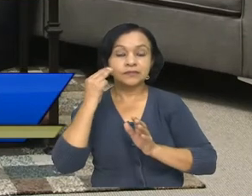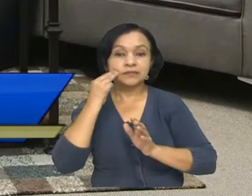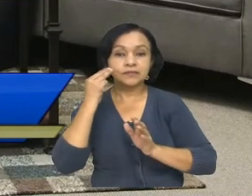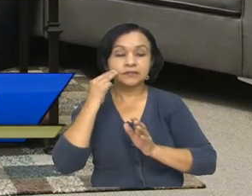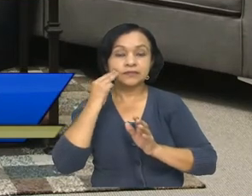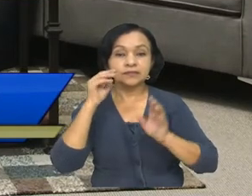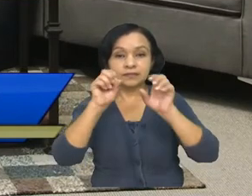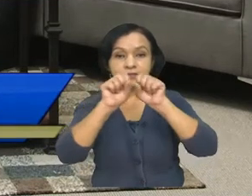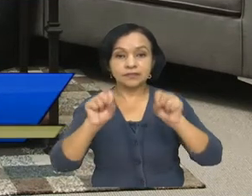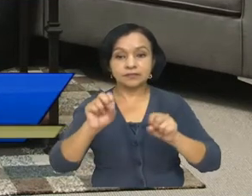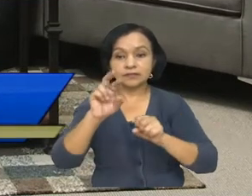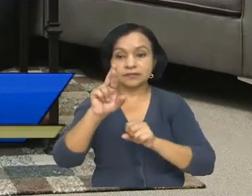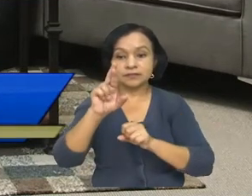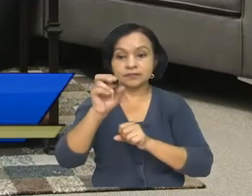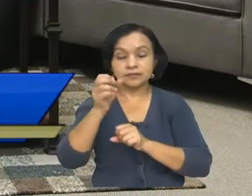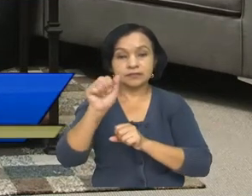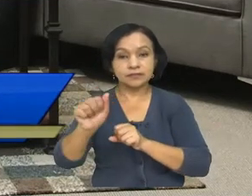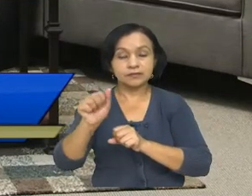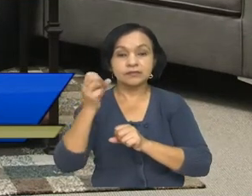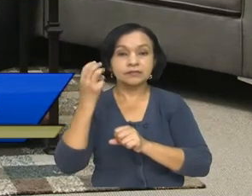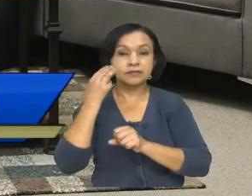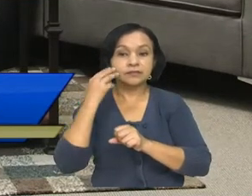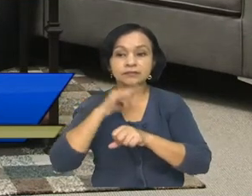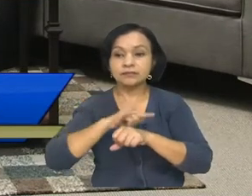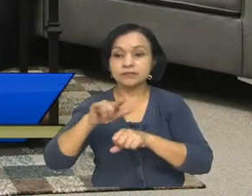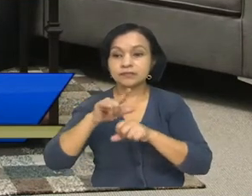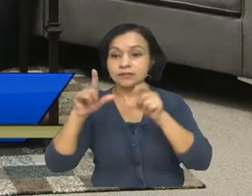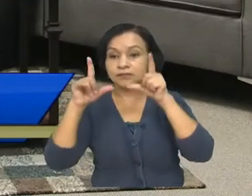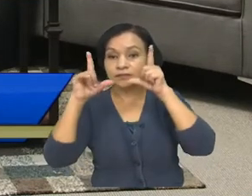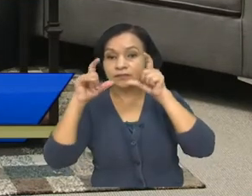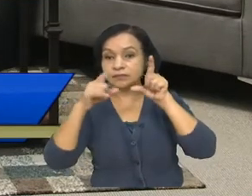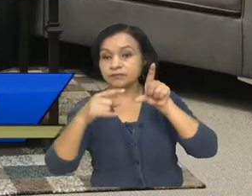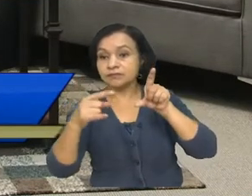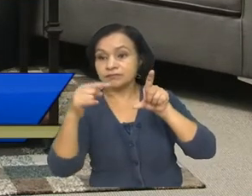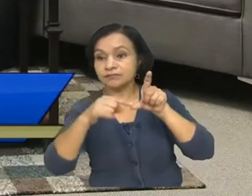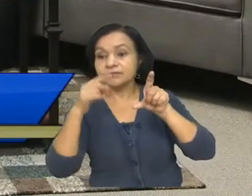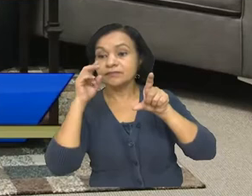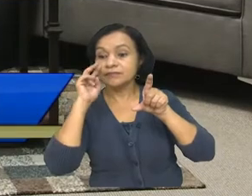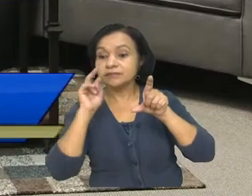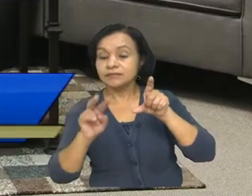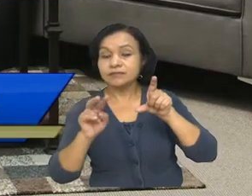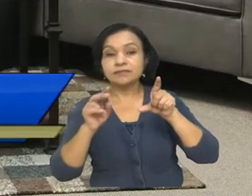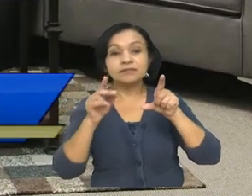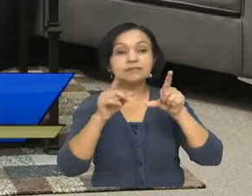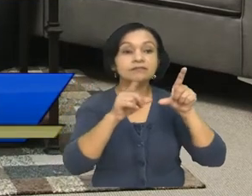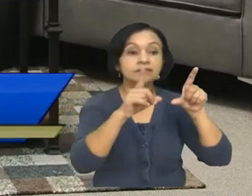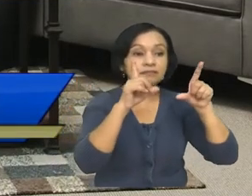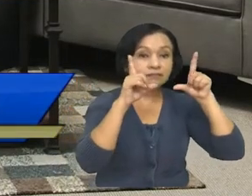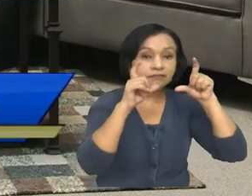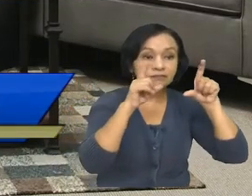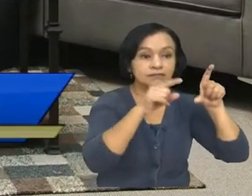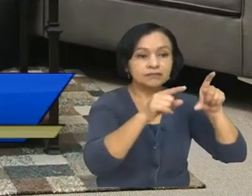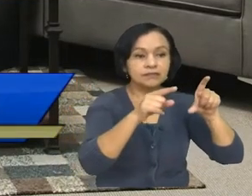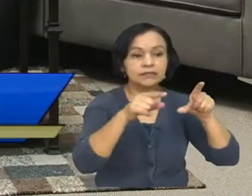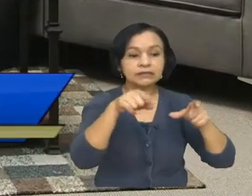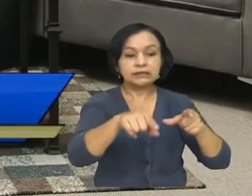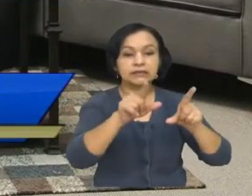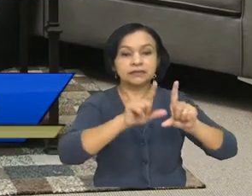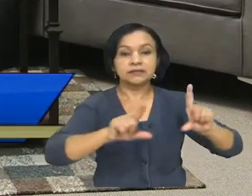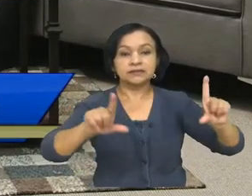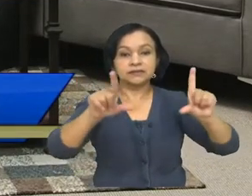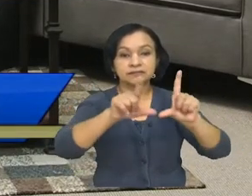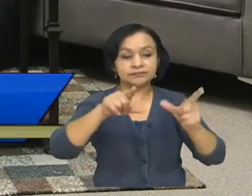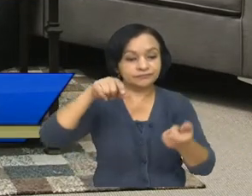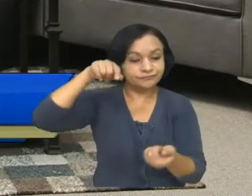porque todo el mundo andaba buscando a sus hijos, entonces claro. Te enseñaban una foto y si lo había visto, porque algunos se tuvieron que enterrar ahí, pues